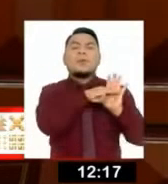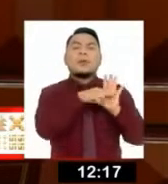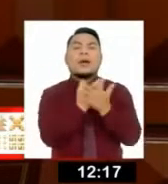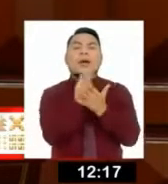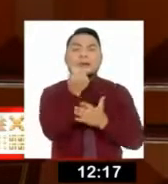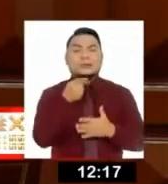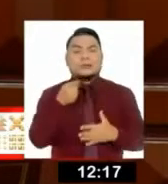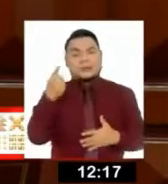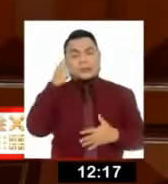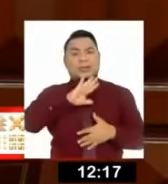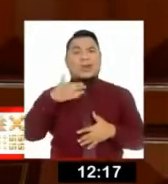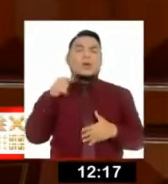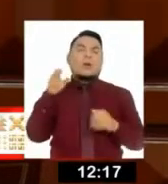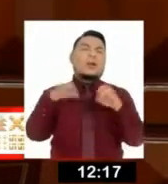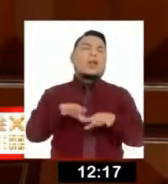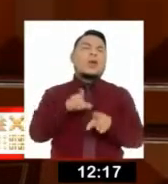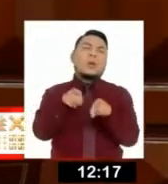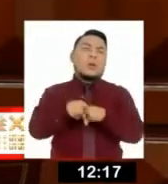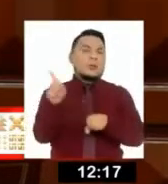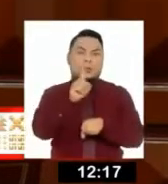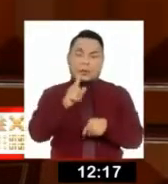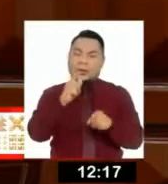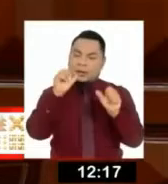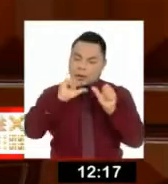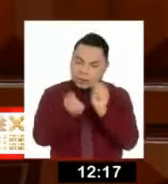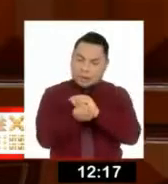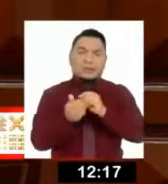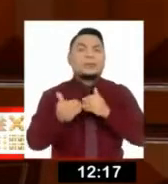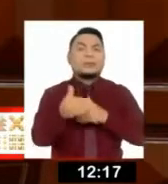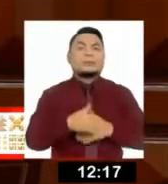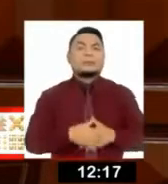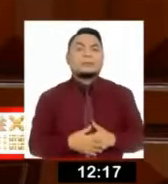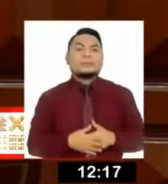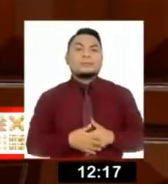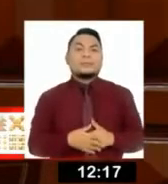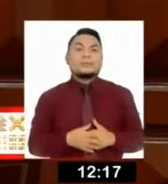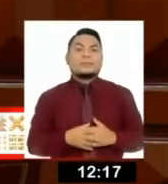a renunciar a ellos. Ahora